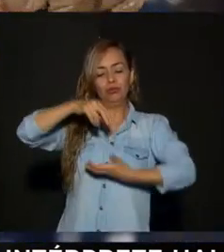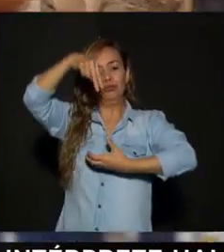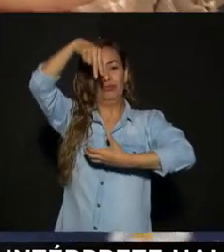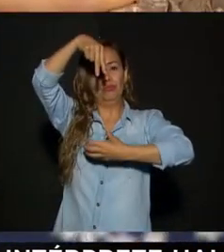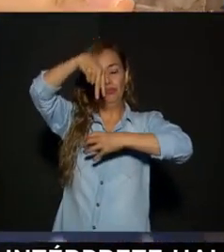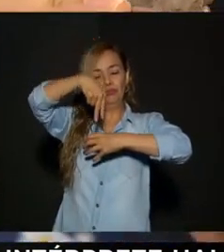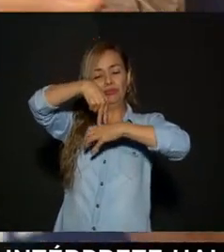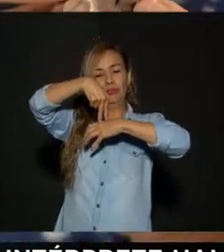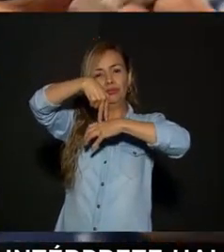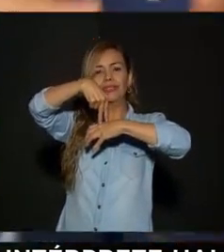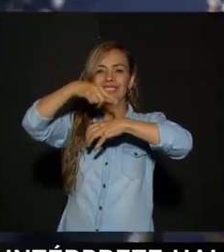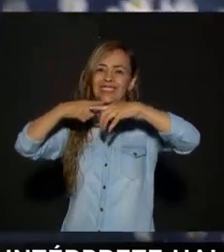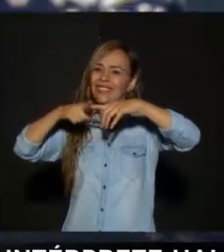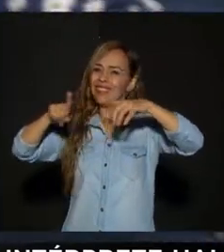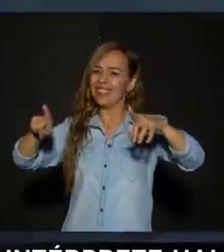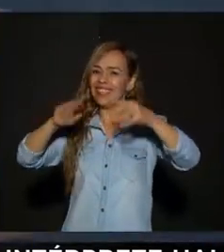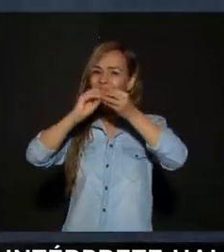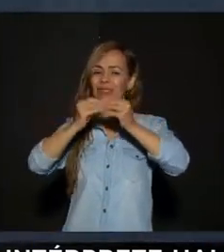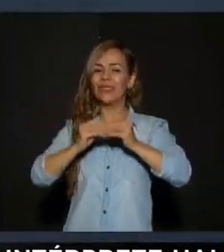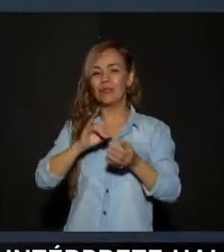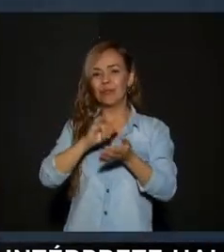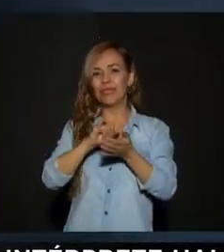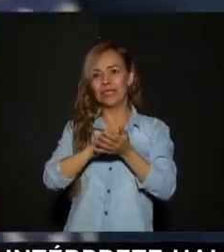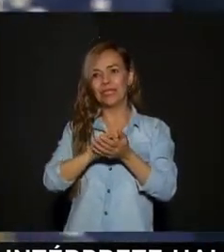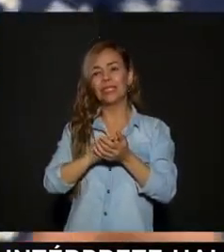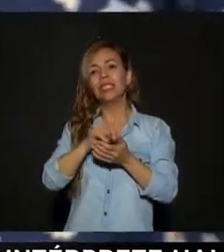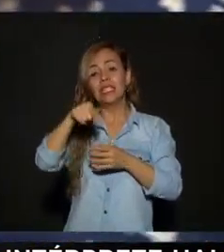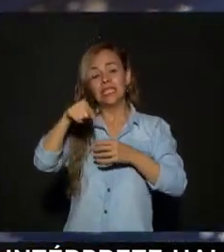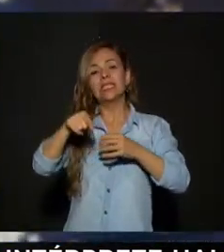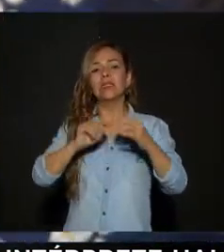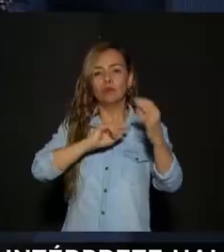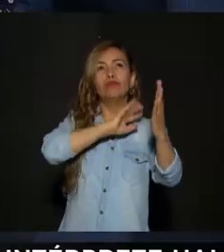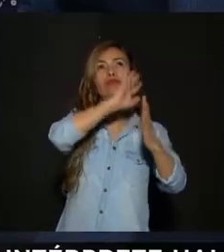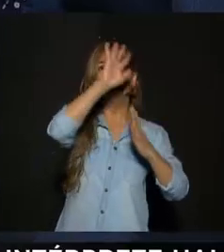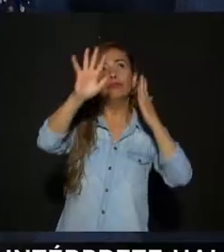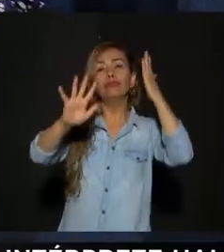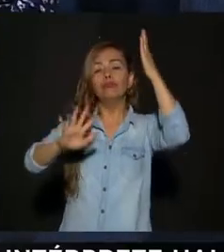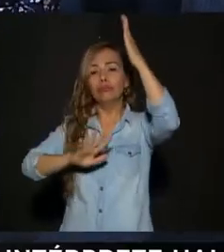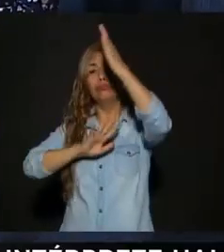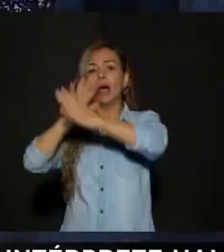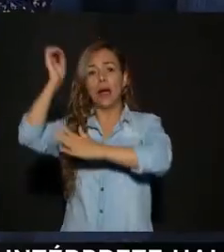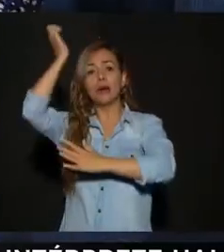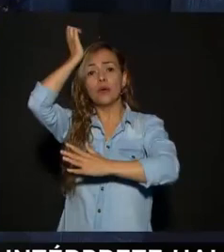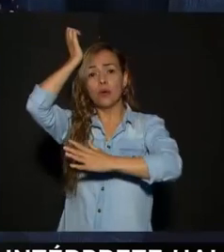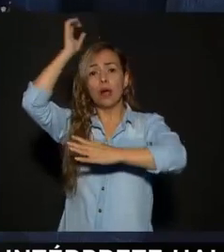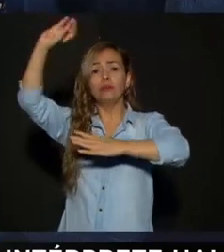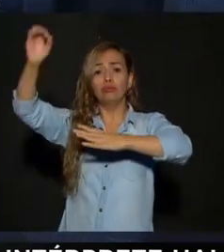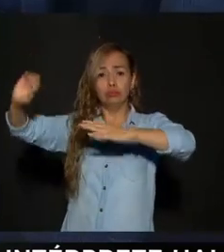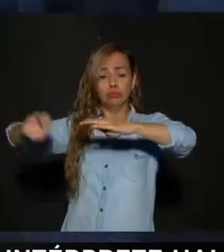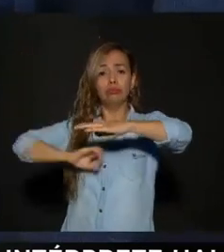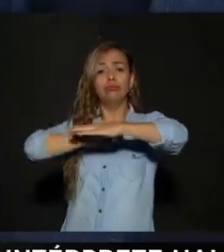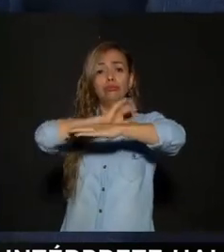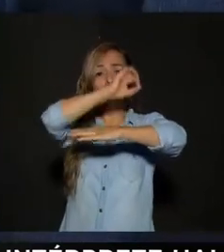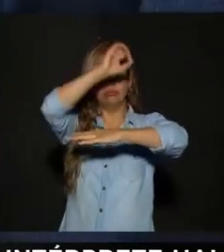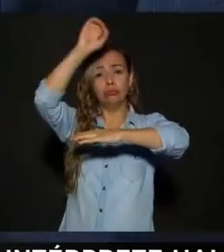el espacio, sí, que se va moviendo. Y fíjate que entonces lo que ahorita quería mostrar es que sí hay objetos que se acercan,